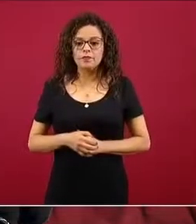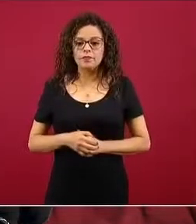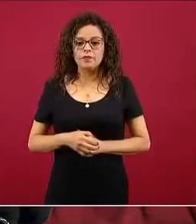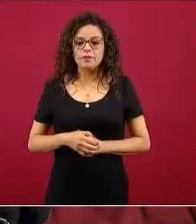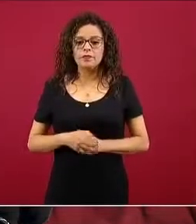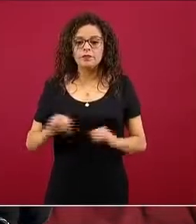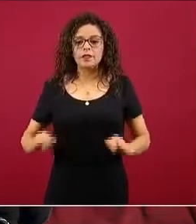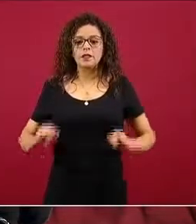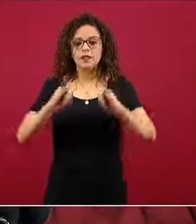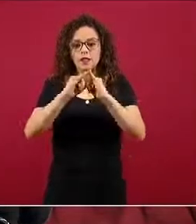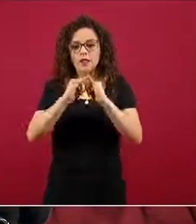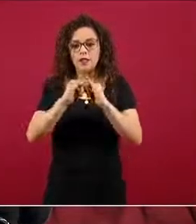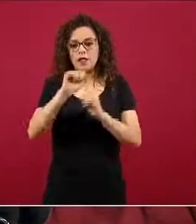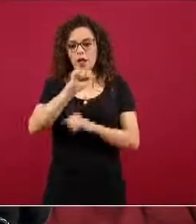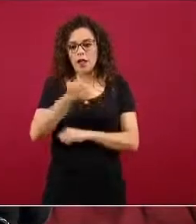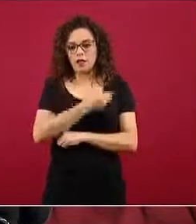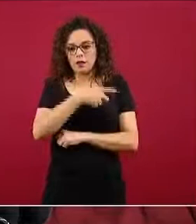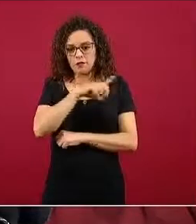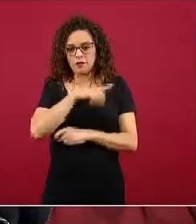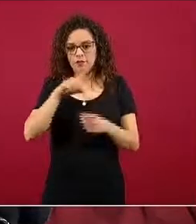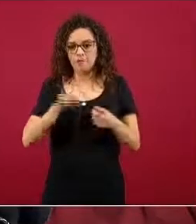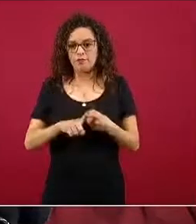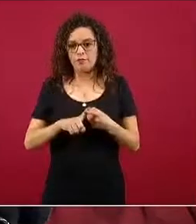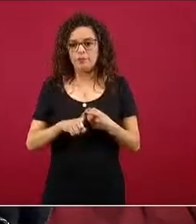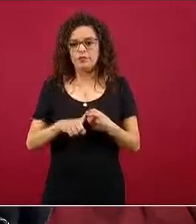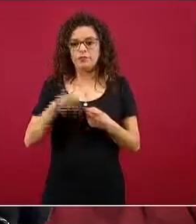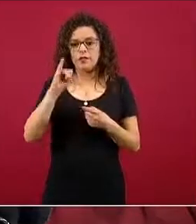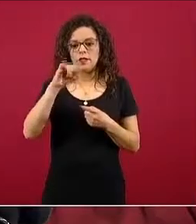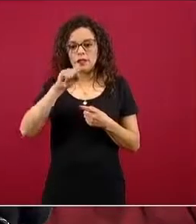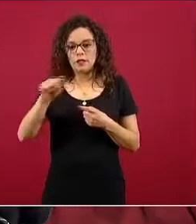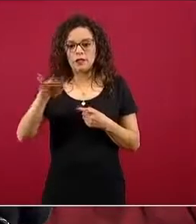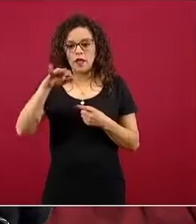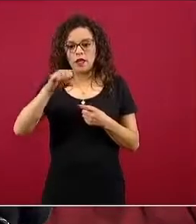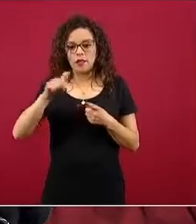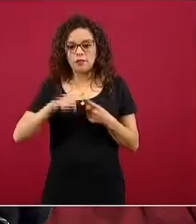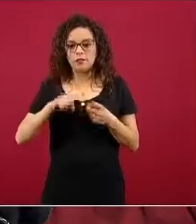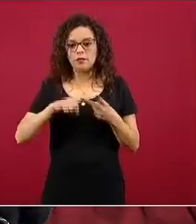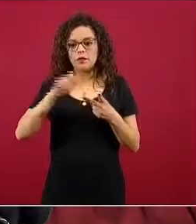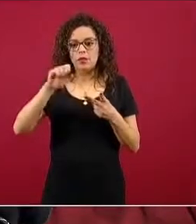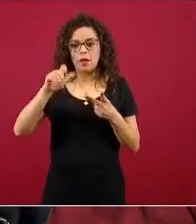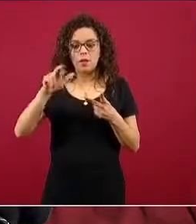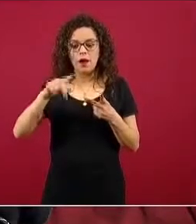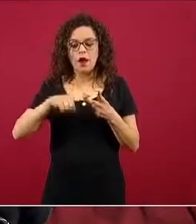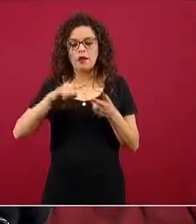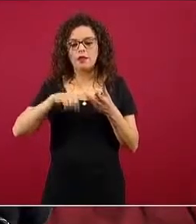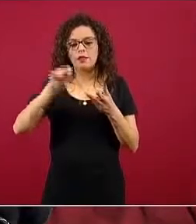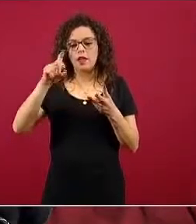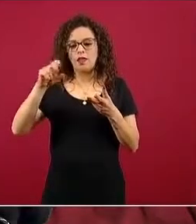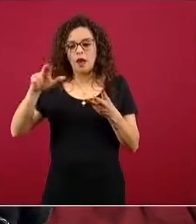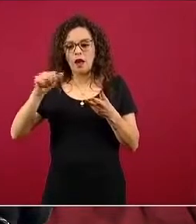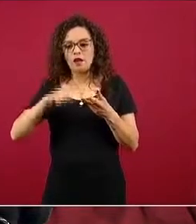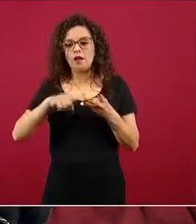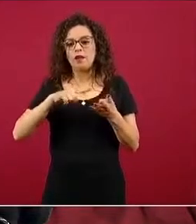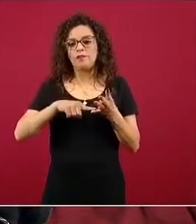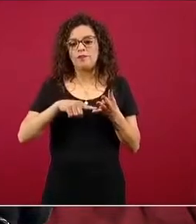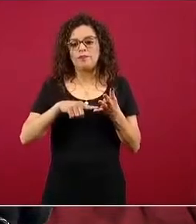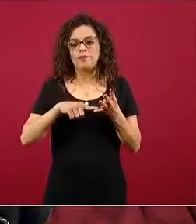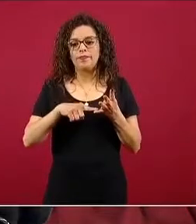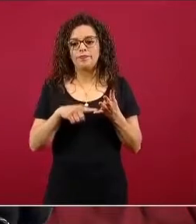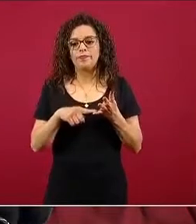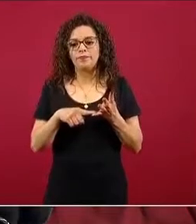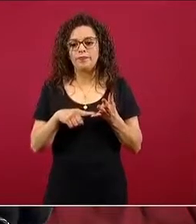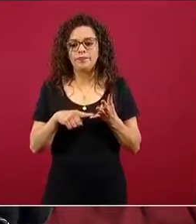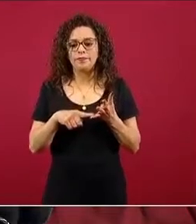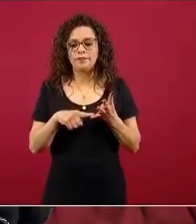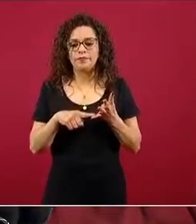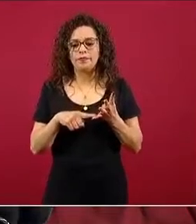salud, Secretaría de Salud, tanto la federal como los servicios estatales en los sitios donde se vacunará mañana, el ISSSTE, el IMSS,